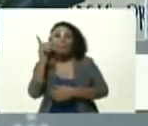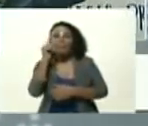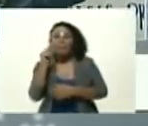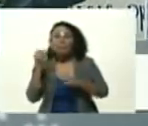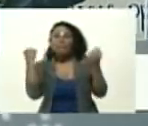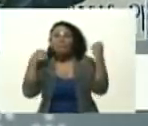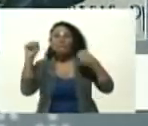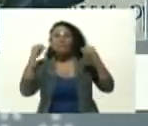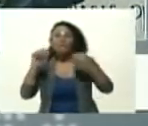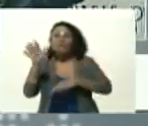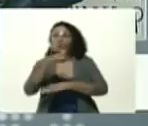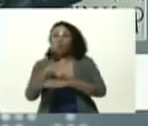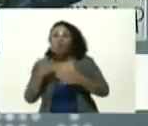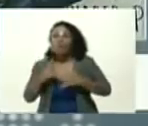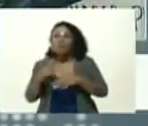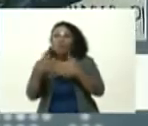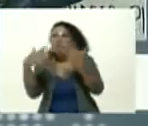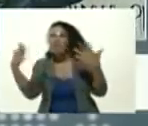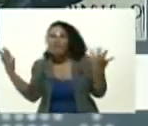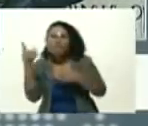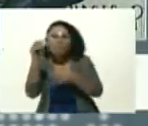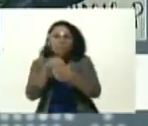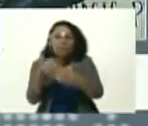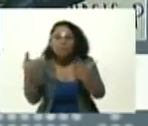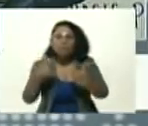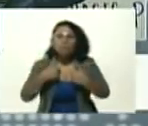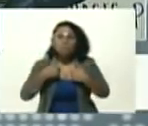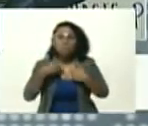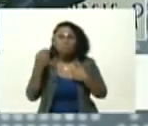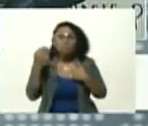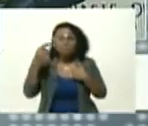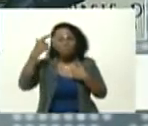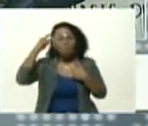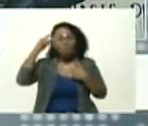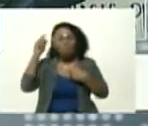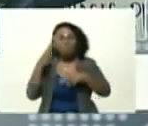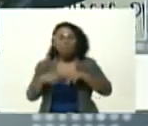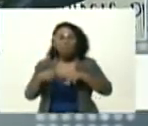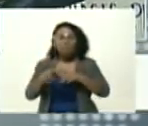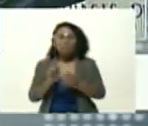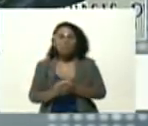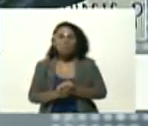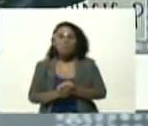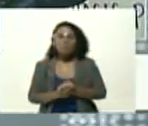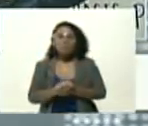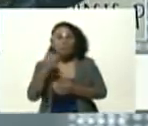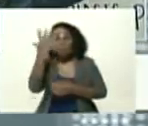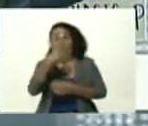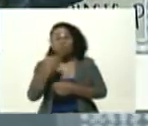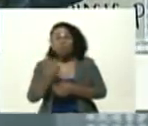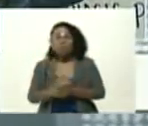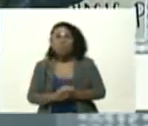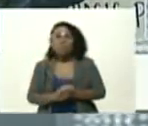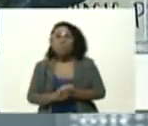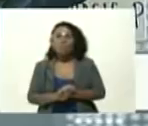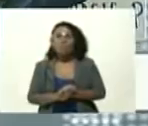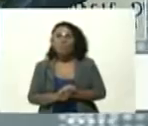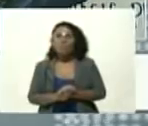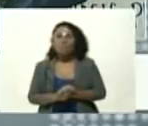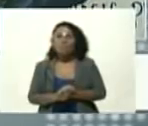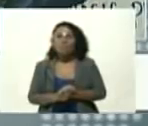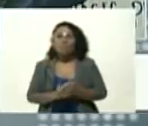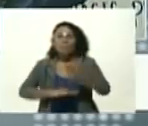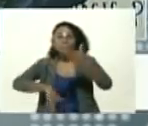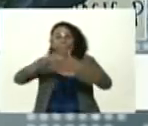no sabían que no estaba su muchacho. Tengo tantos recuerdos de la infancia, de la juventud,